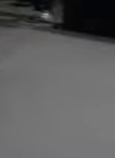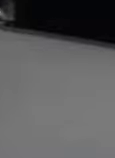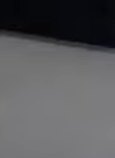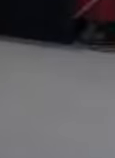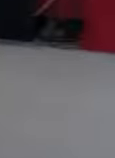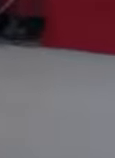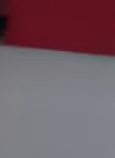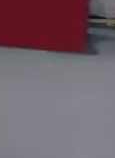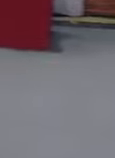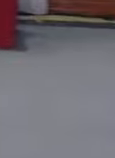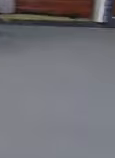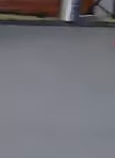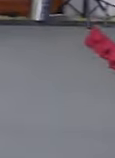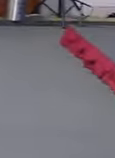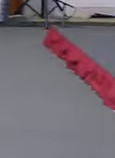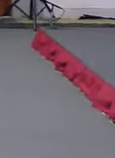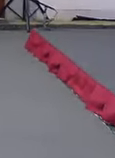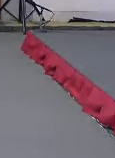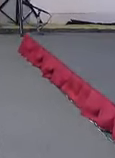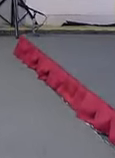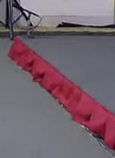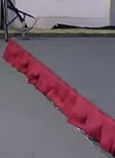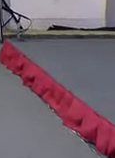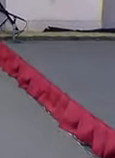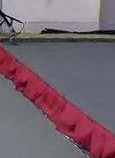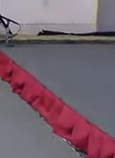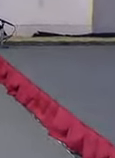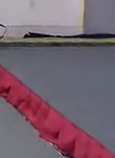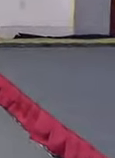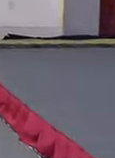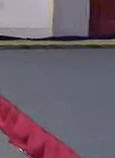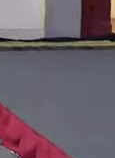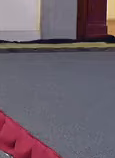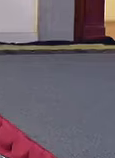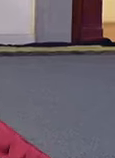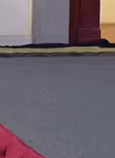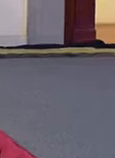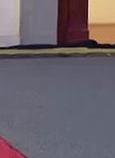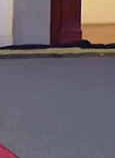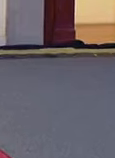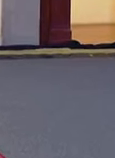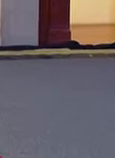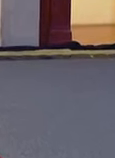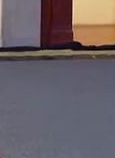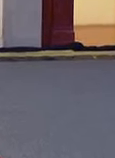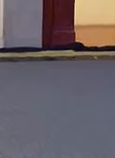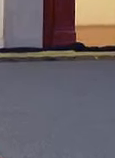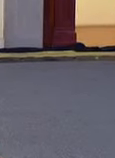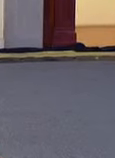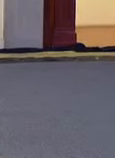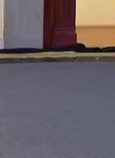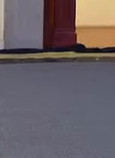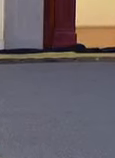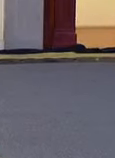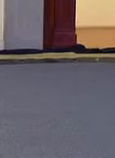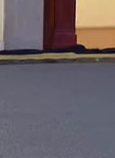Por el precio más bajo en promedio en el primer trimestre, con una canasta de 778 pesos